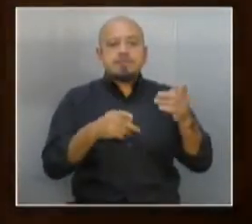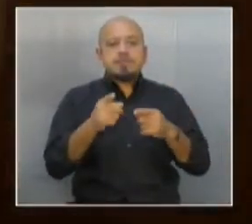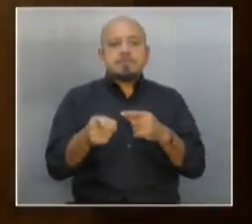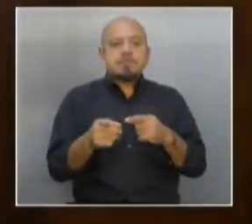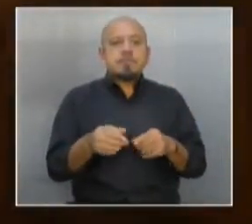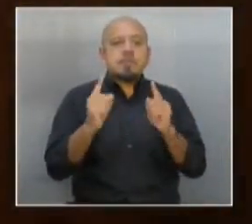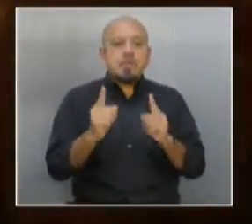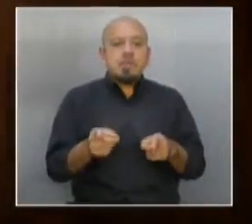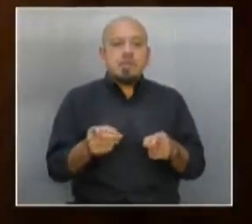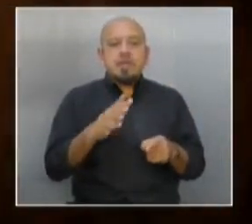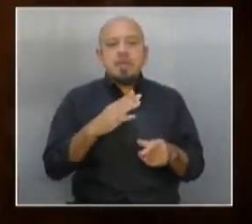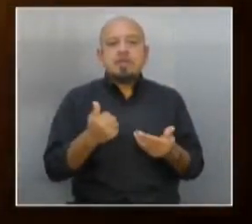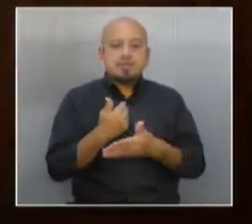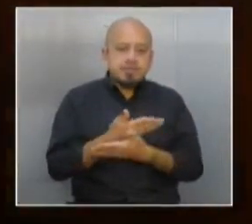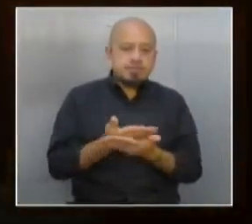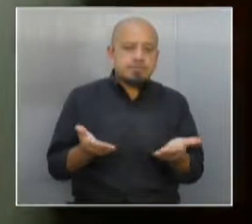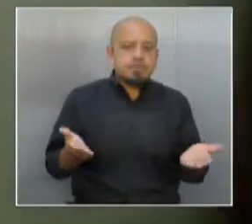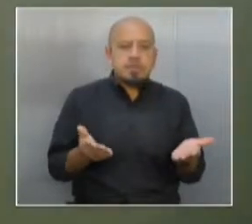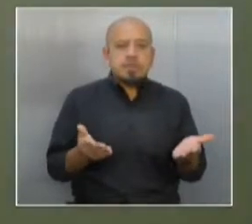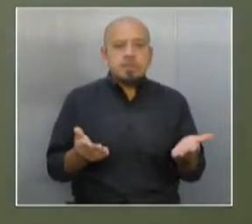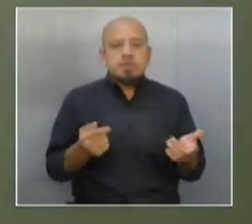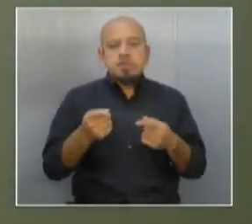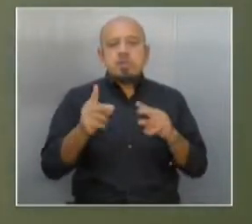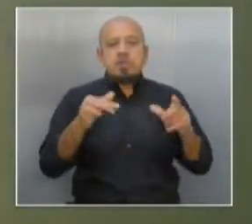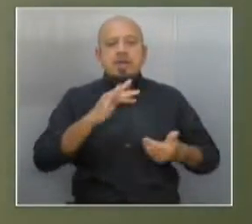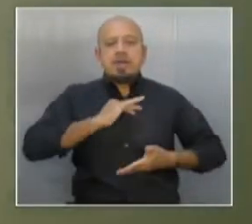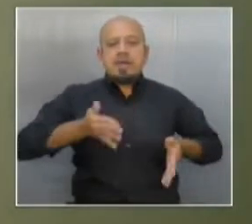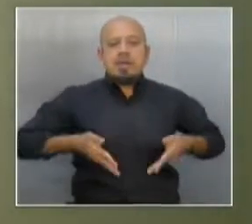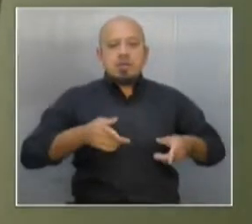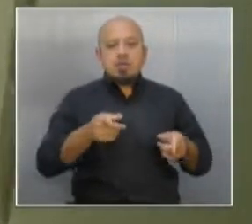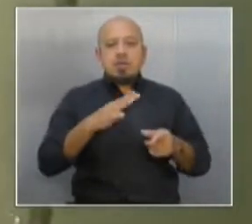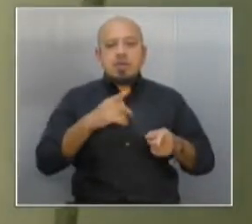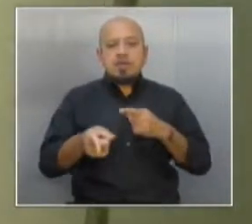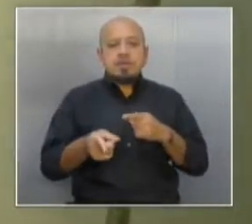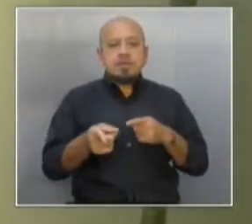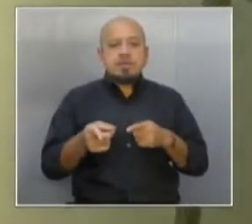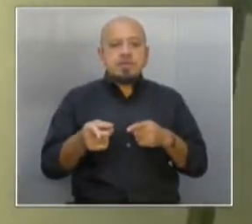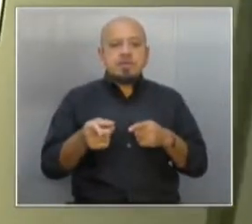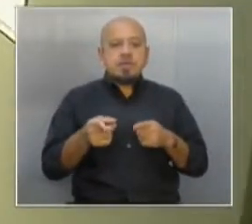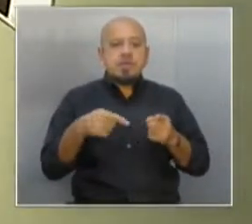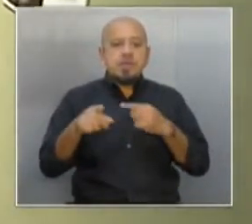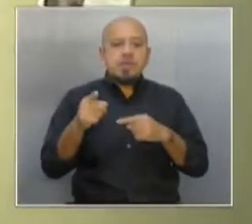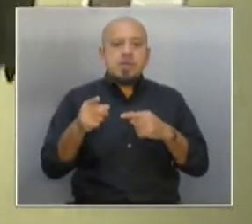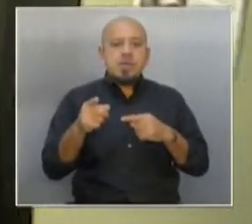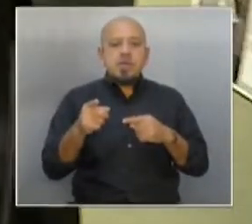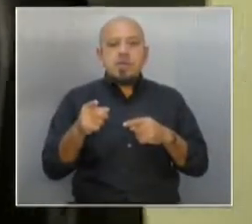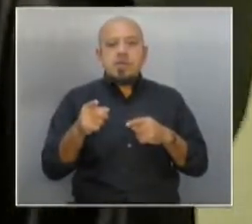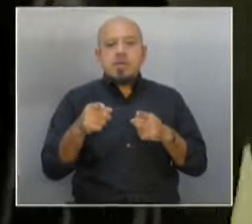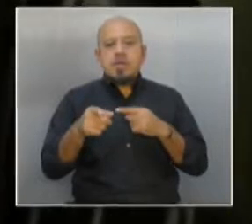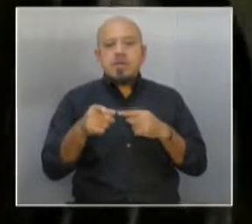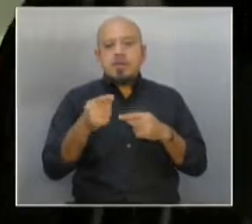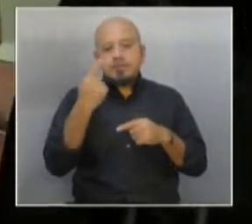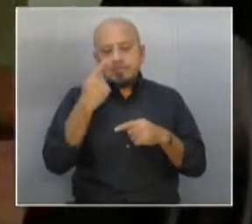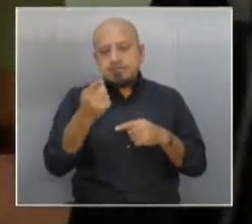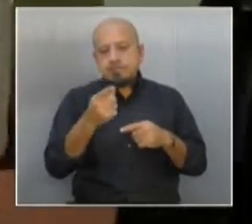que también en cierto modo trata las asimetrías de género que se generan desde la colonia, que está a la vuelta de la esquina en nuestra historia.